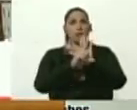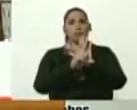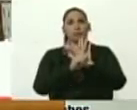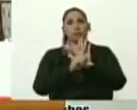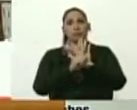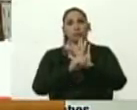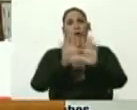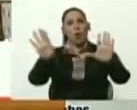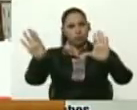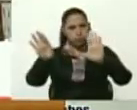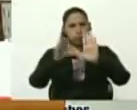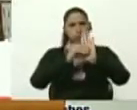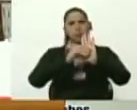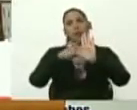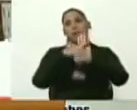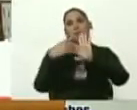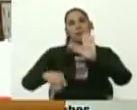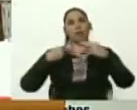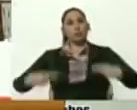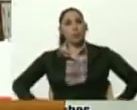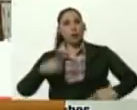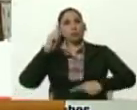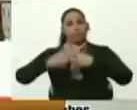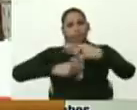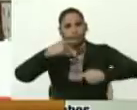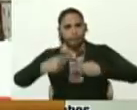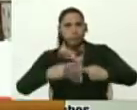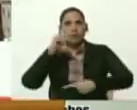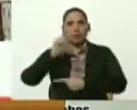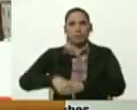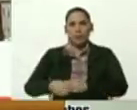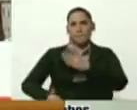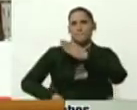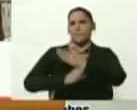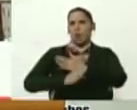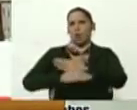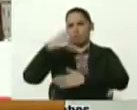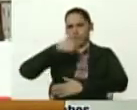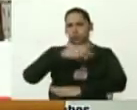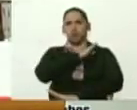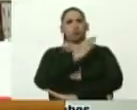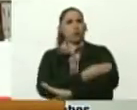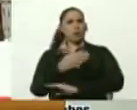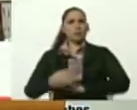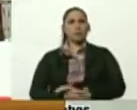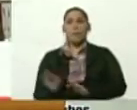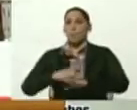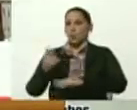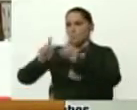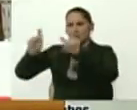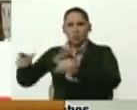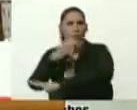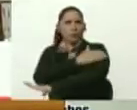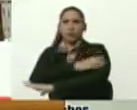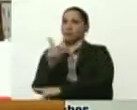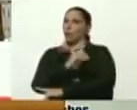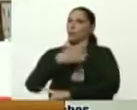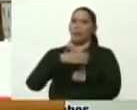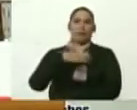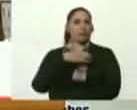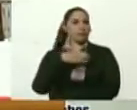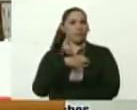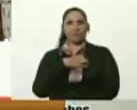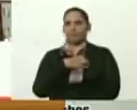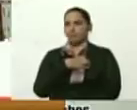en apego a los derechos humanos, al debido proceso, pero de manera firme e implacable, porque esta gente de verdad